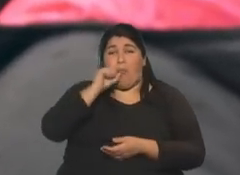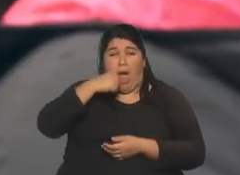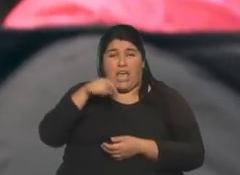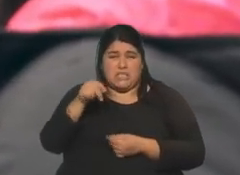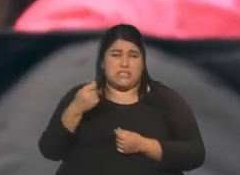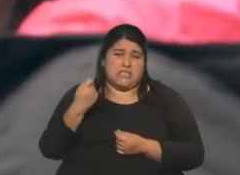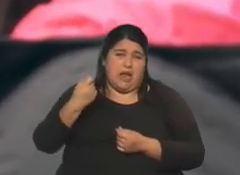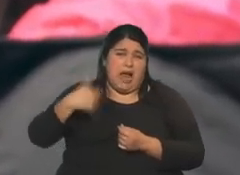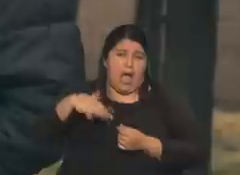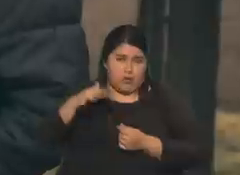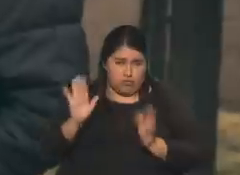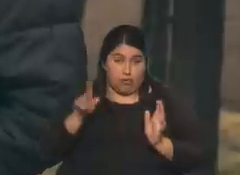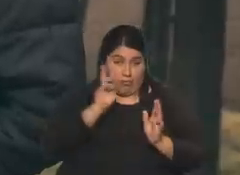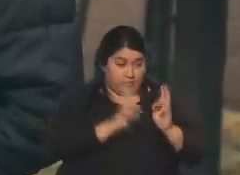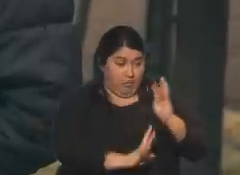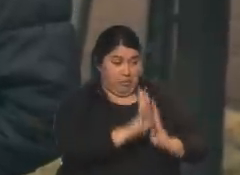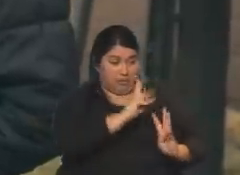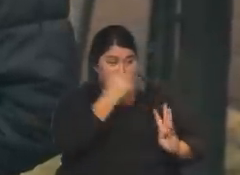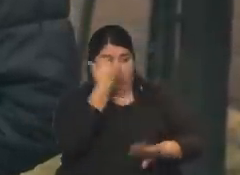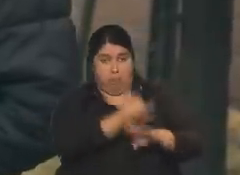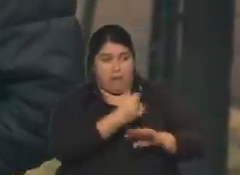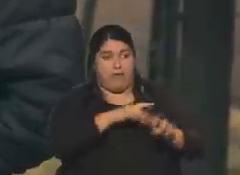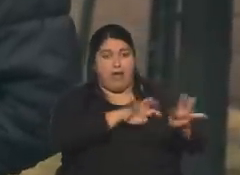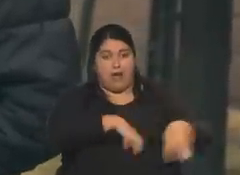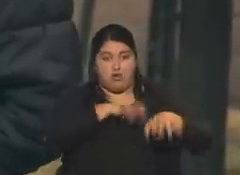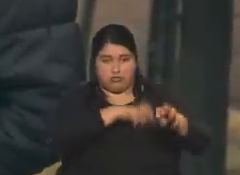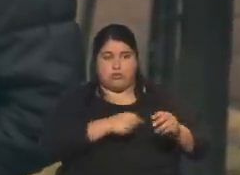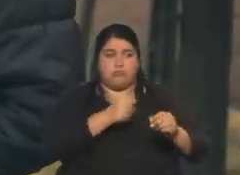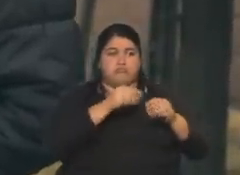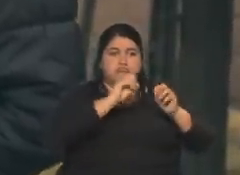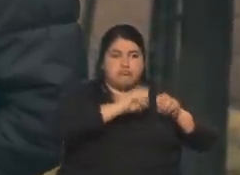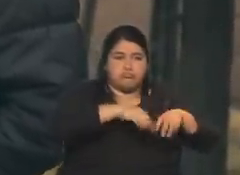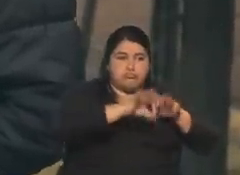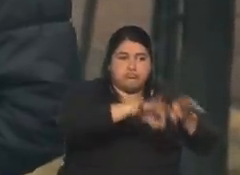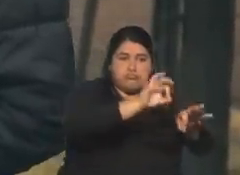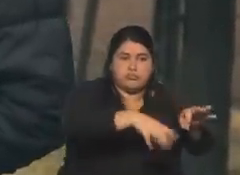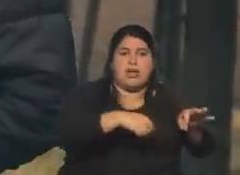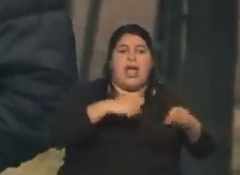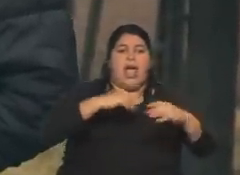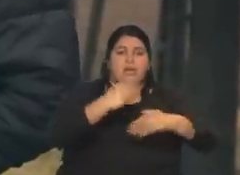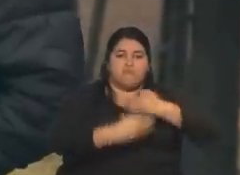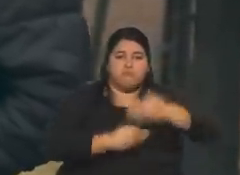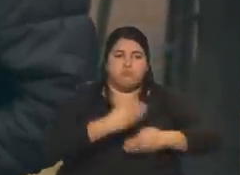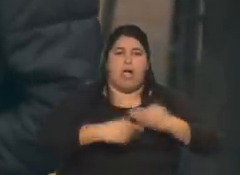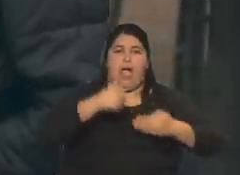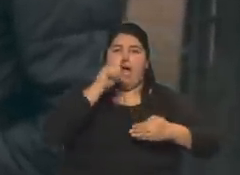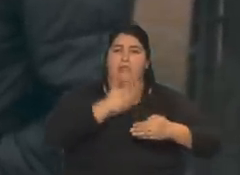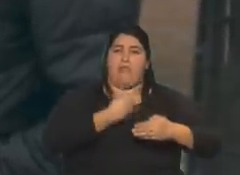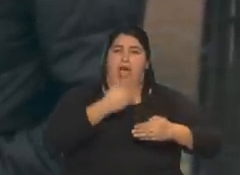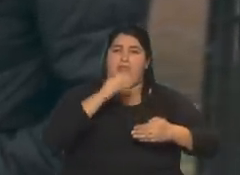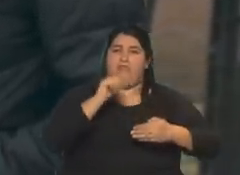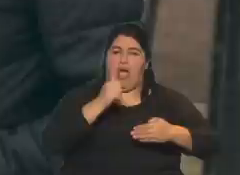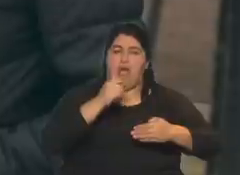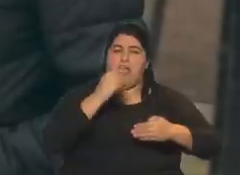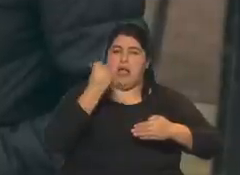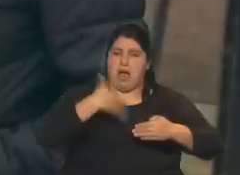más el pasto que está ahí, que vos lo ves y que... Está bien cosechar pasto, tiene un costo sembrar, porque tiene un costo la alfalfa, tiene un costo la pastura y todo lo demás, pero tiene